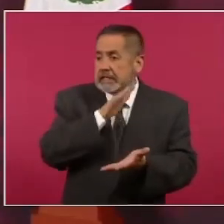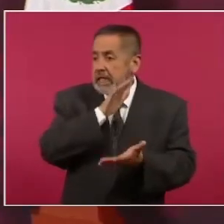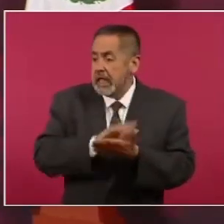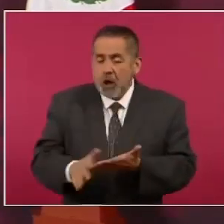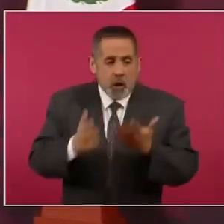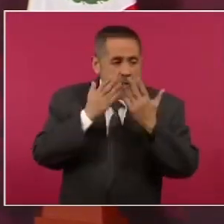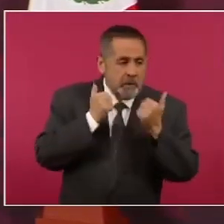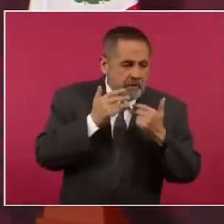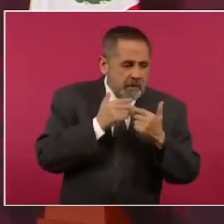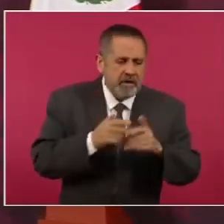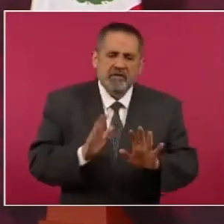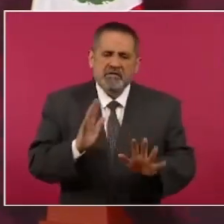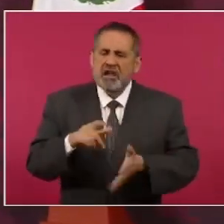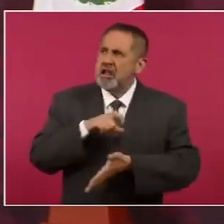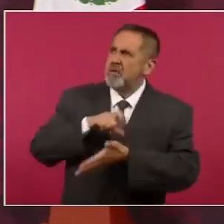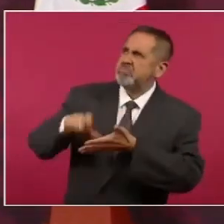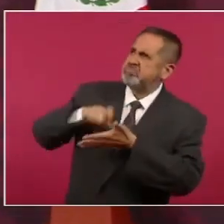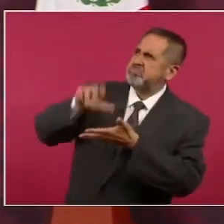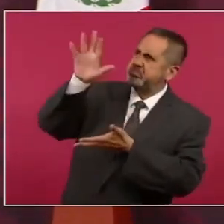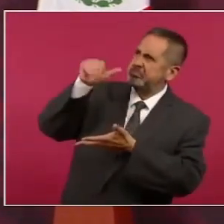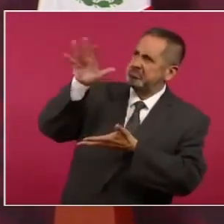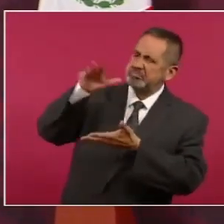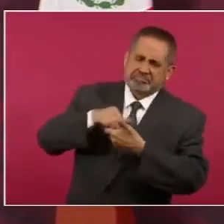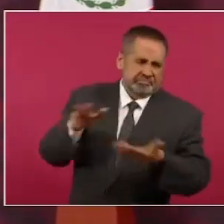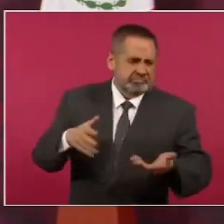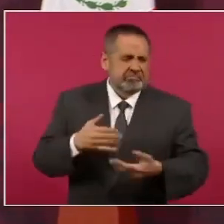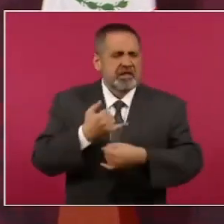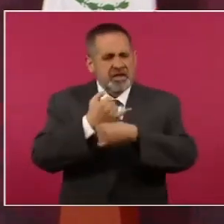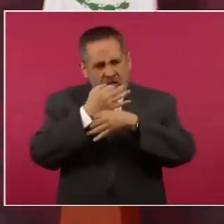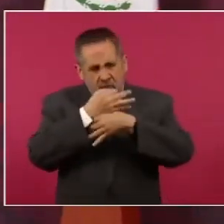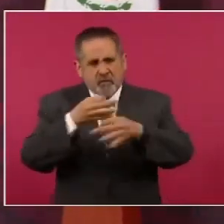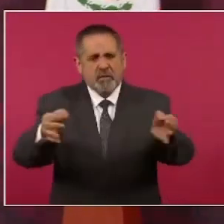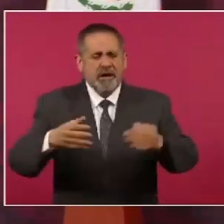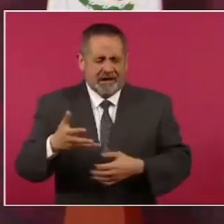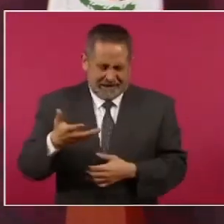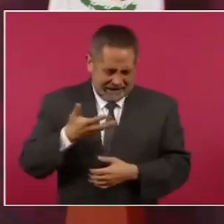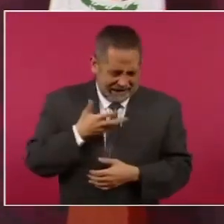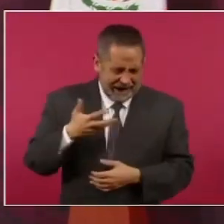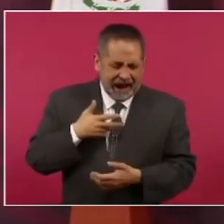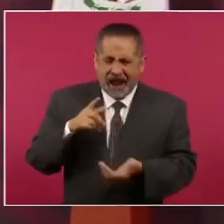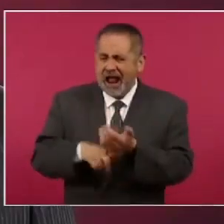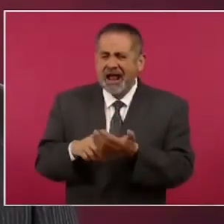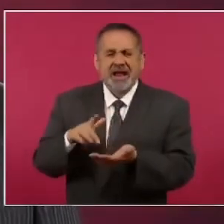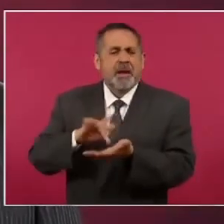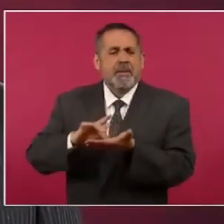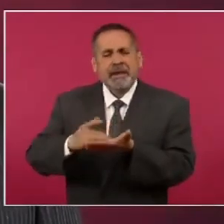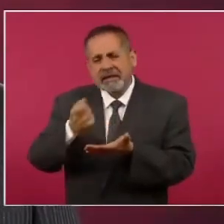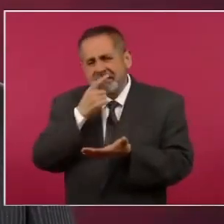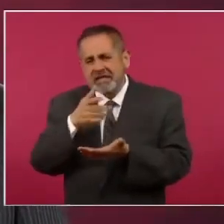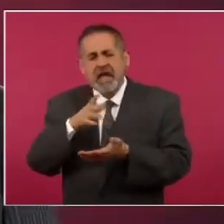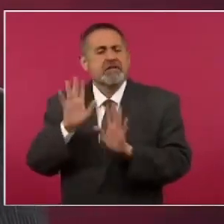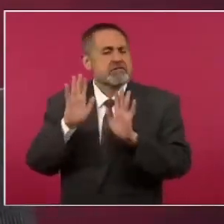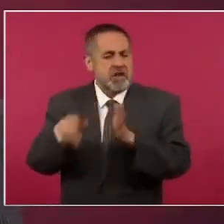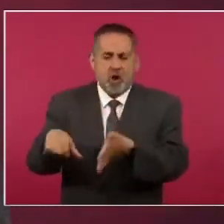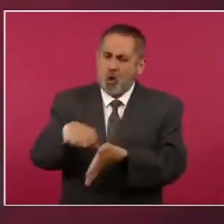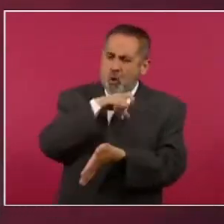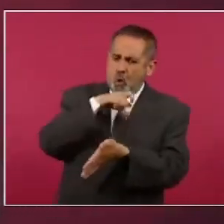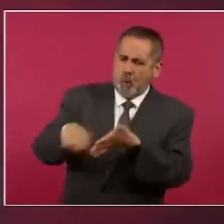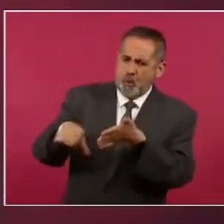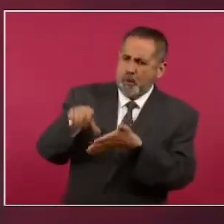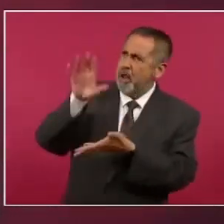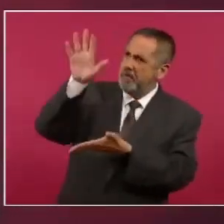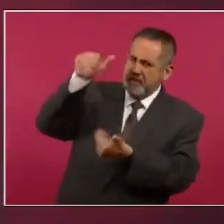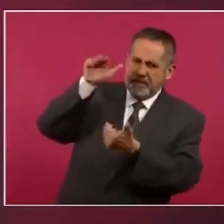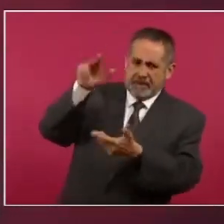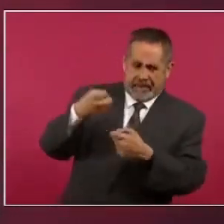medicamentos. Ya puedo informar que tenemos medicamentos adquiridos para